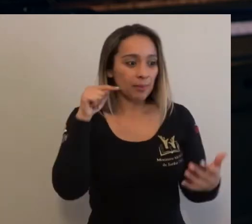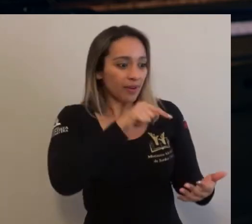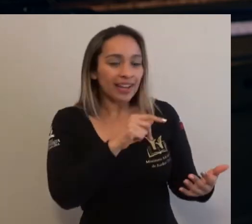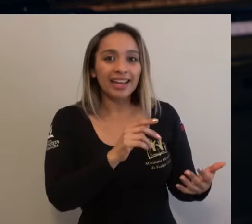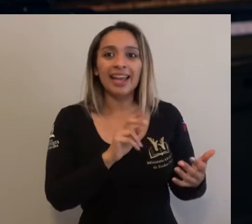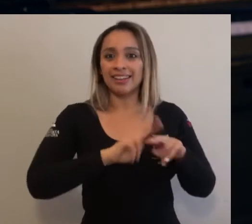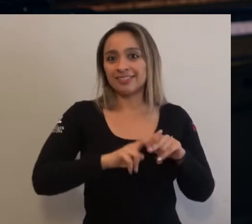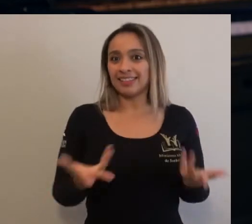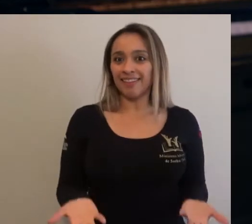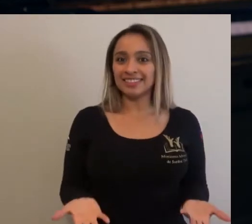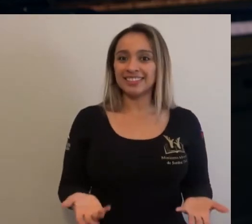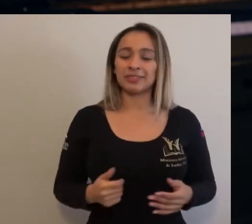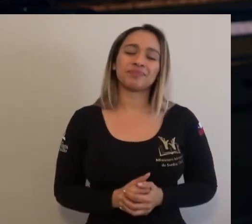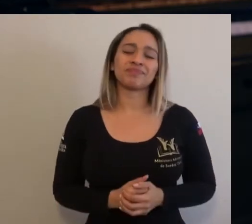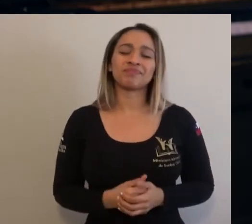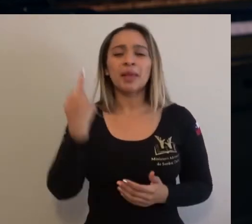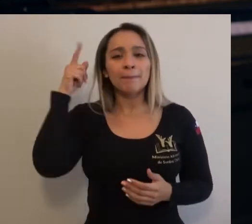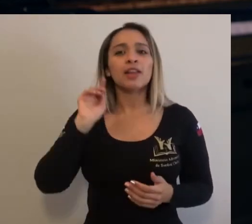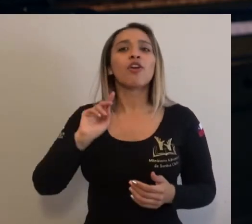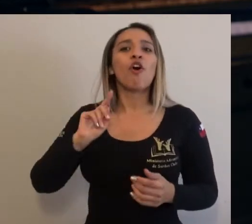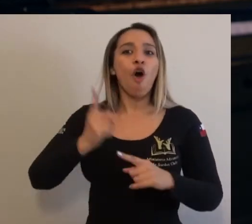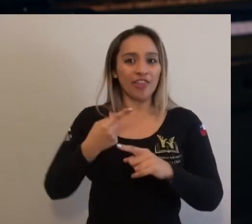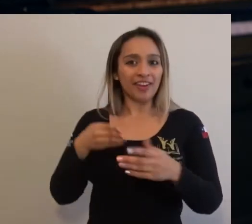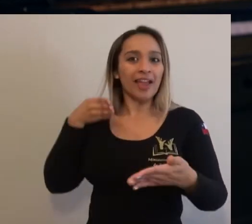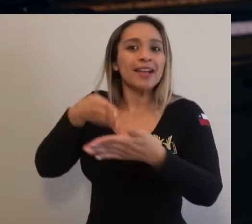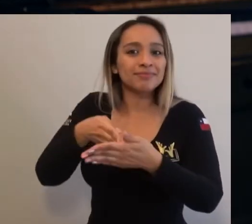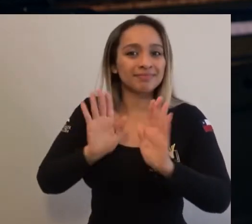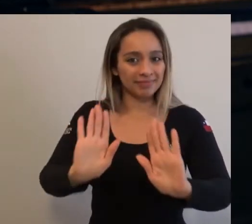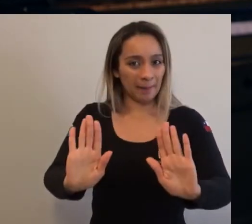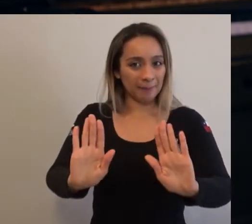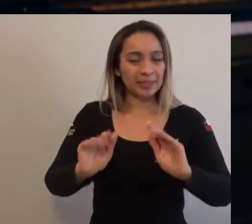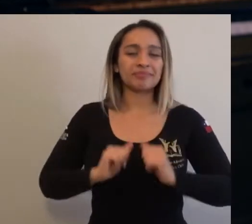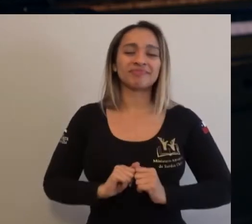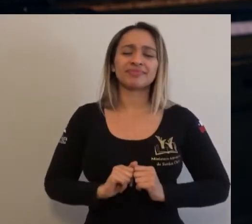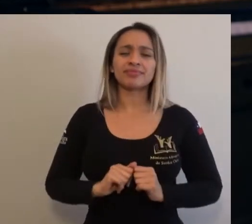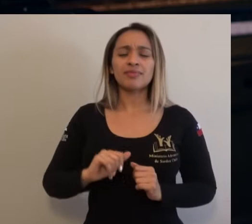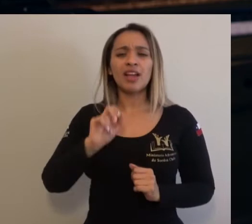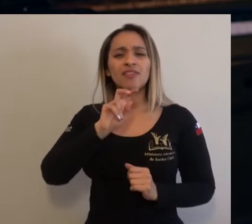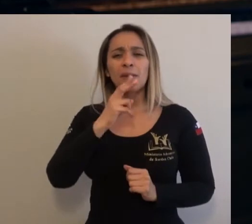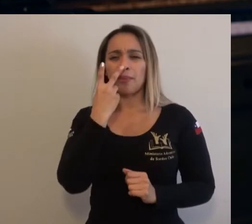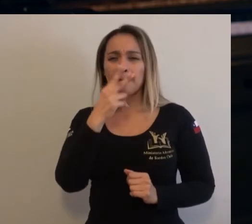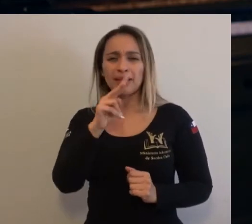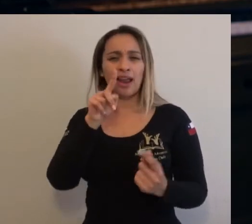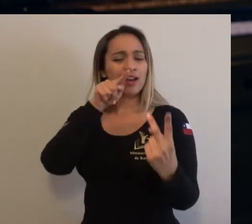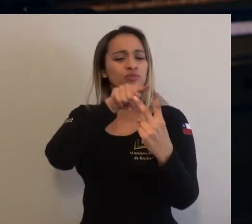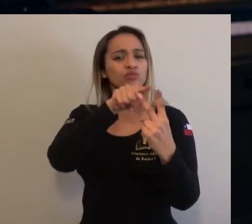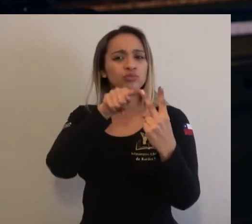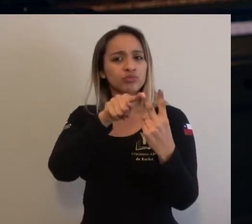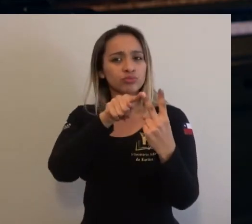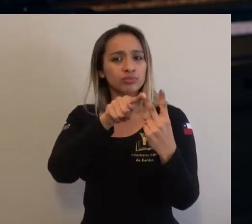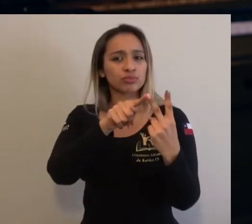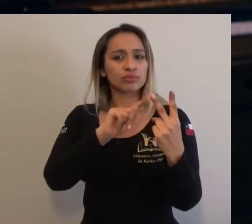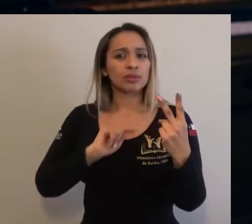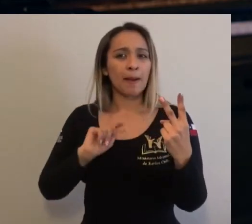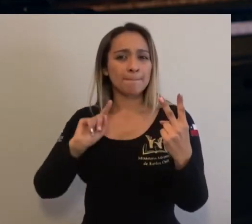hechas por él. Ok, ahora en este momento nos vamos a detener vamos a enfocarnos en 2 cosas. Esta